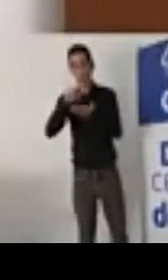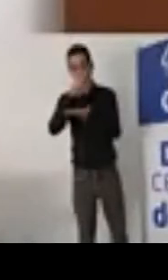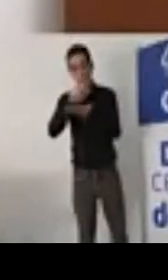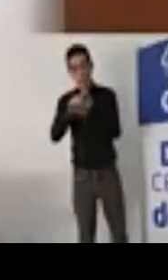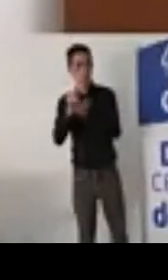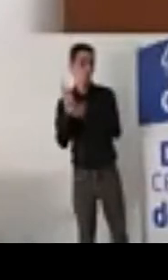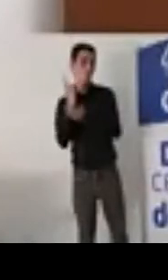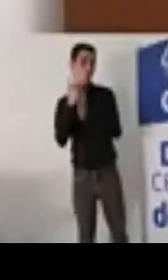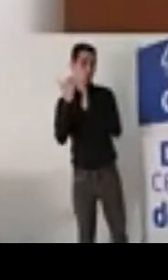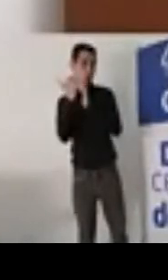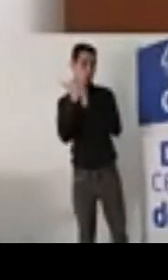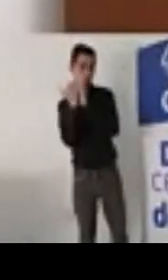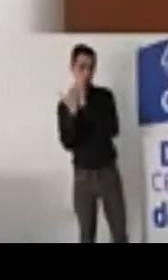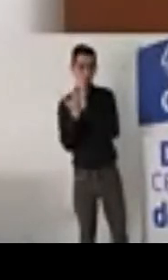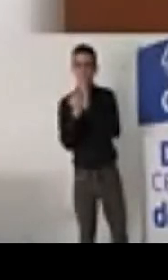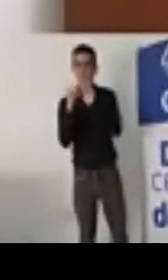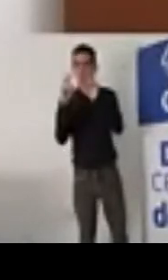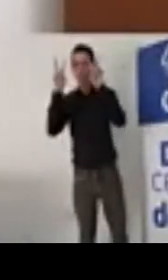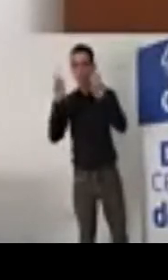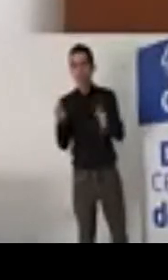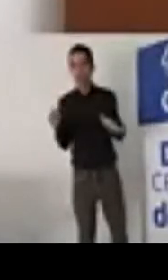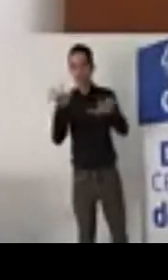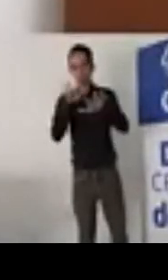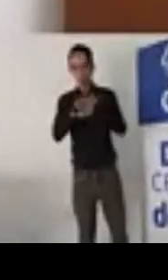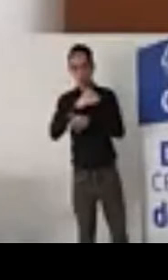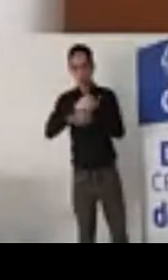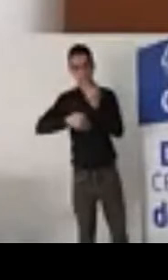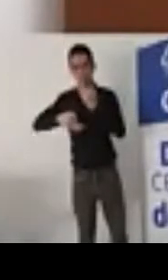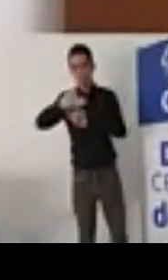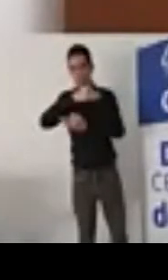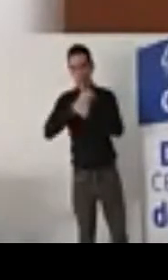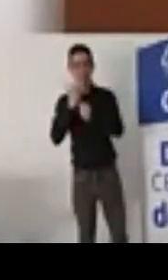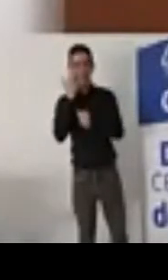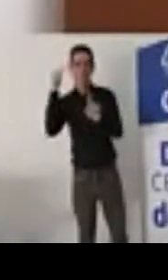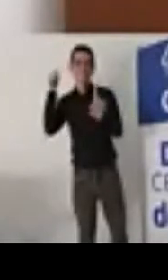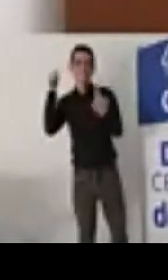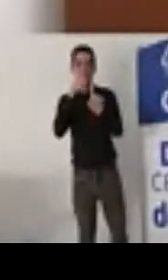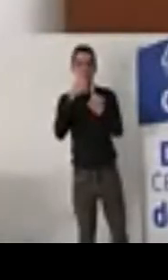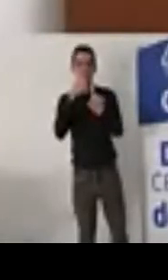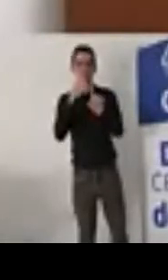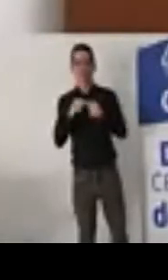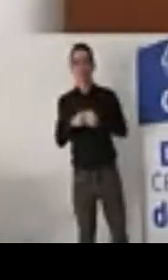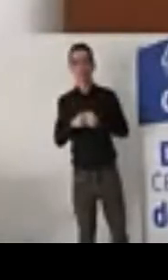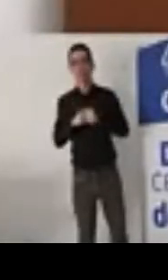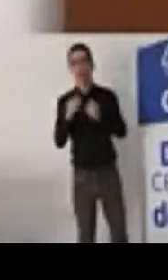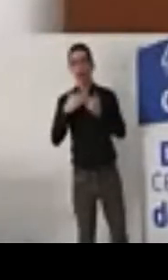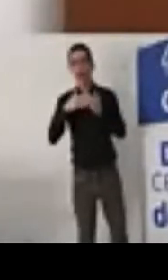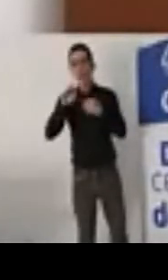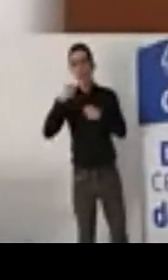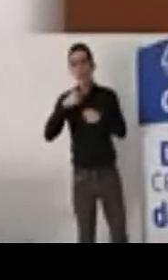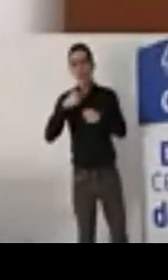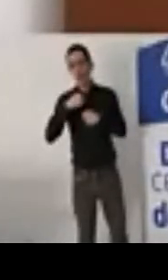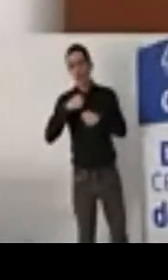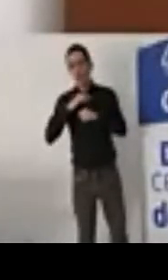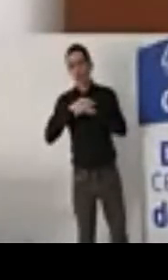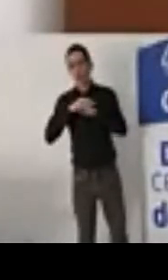social. Entonces yo no voy a hablar mucho más, me van a ver todo esta mañana, entonces le